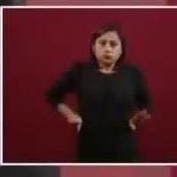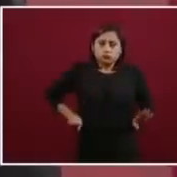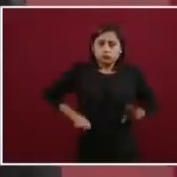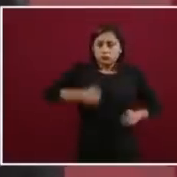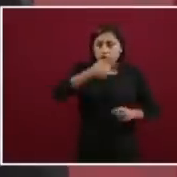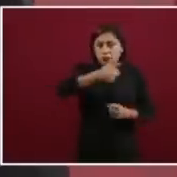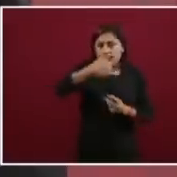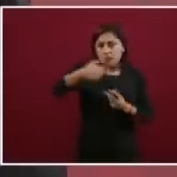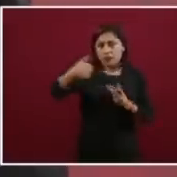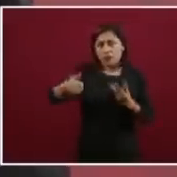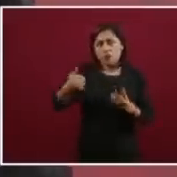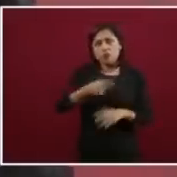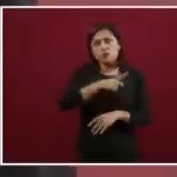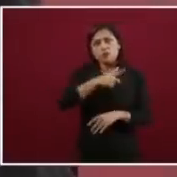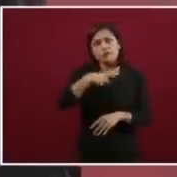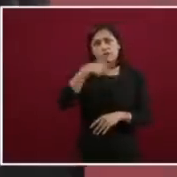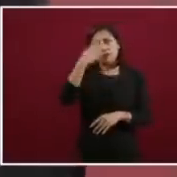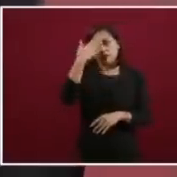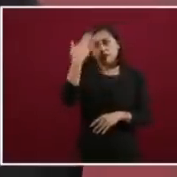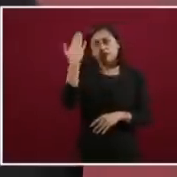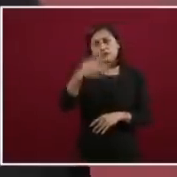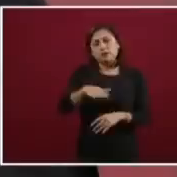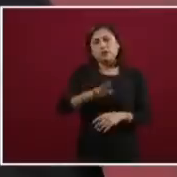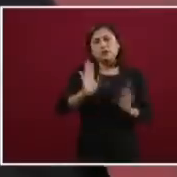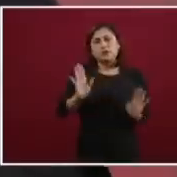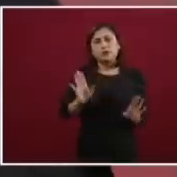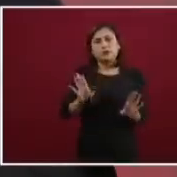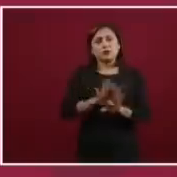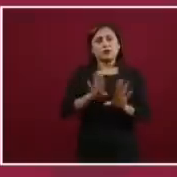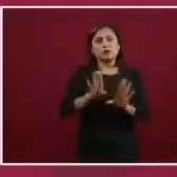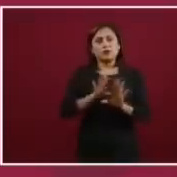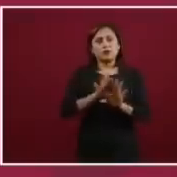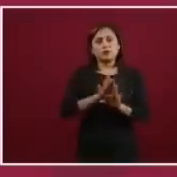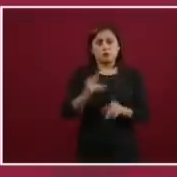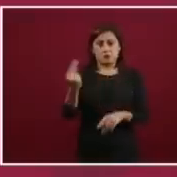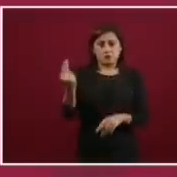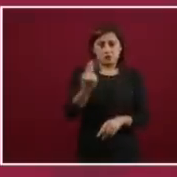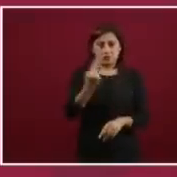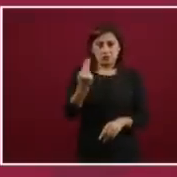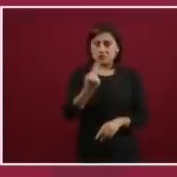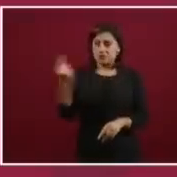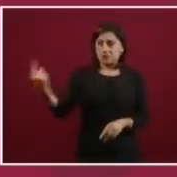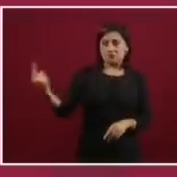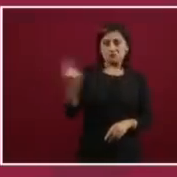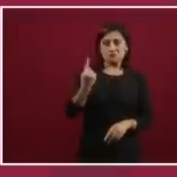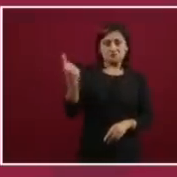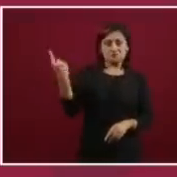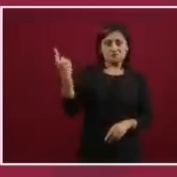lo debe de hacer no tiene por qué venir un árbitro un juez